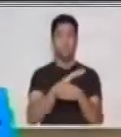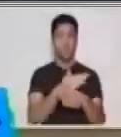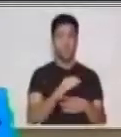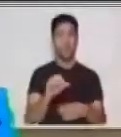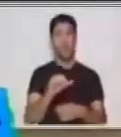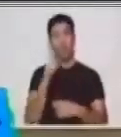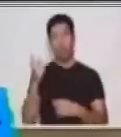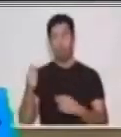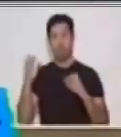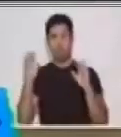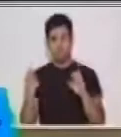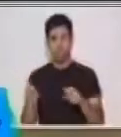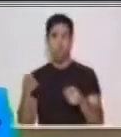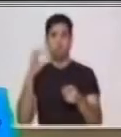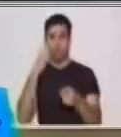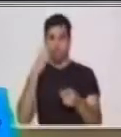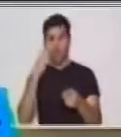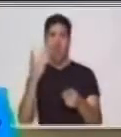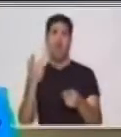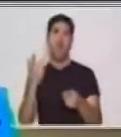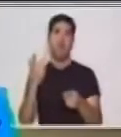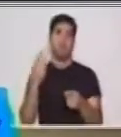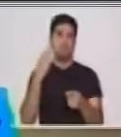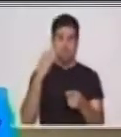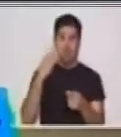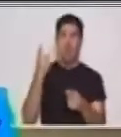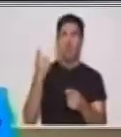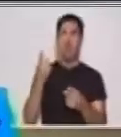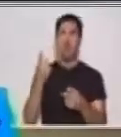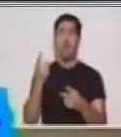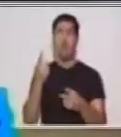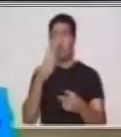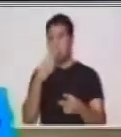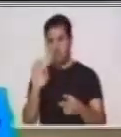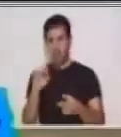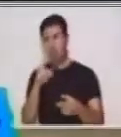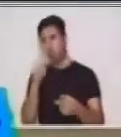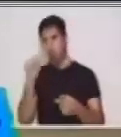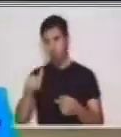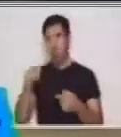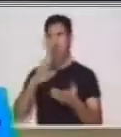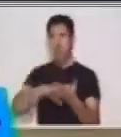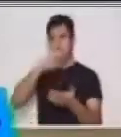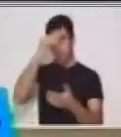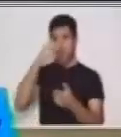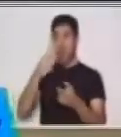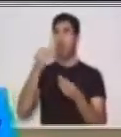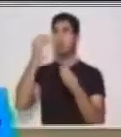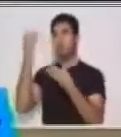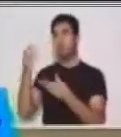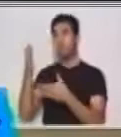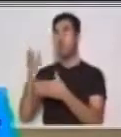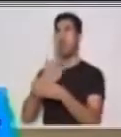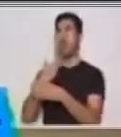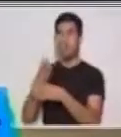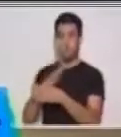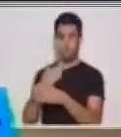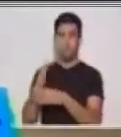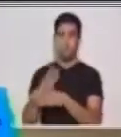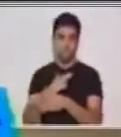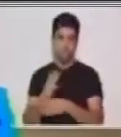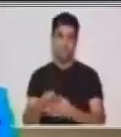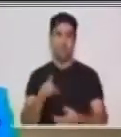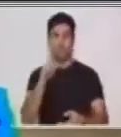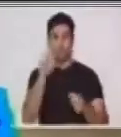tus padres, con tus amigos o hermanos, lo que estás aprendiendo en este programa. Y que puedas ir haciendo la colección de tus